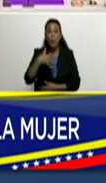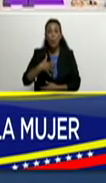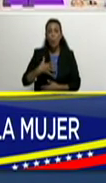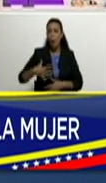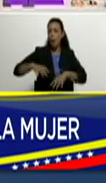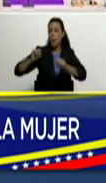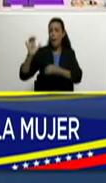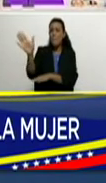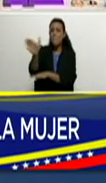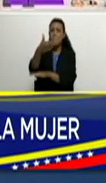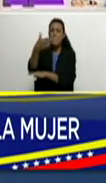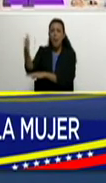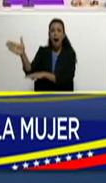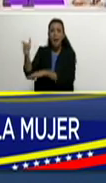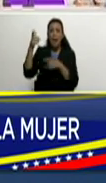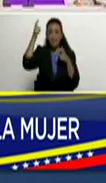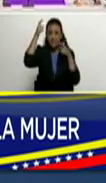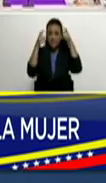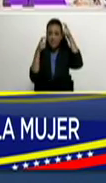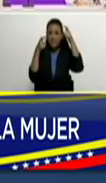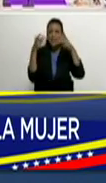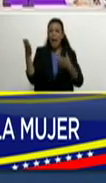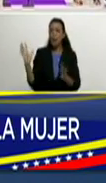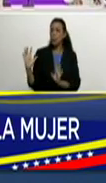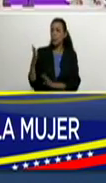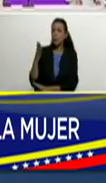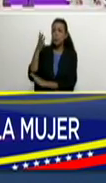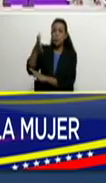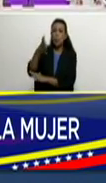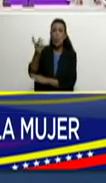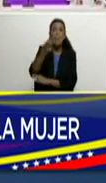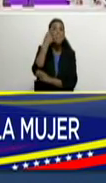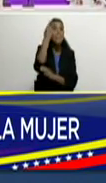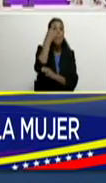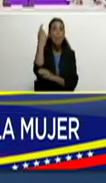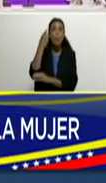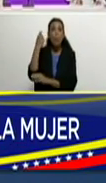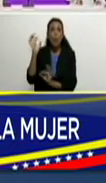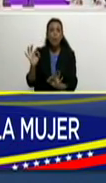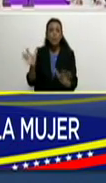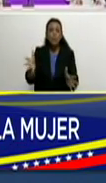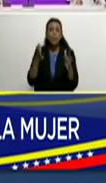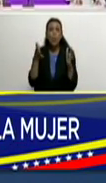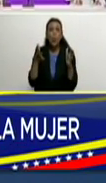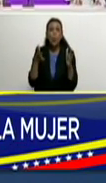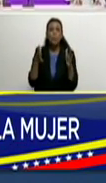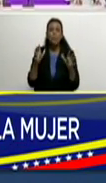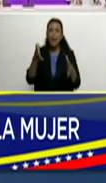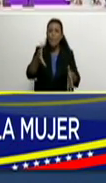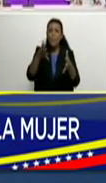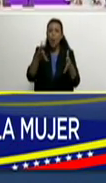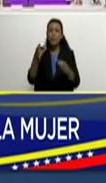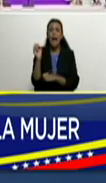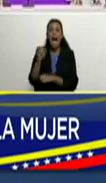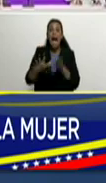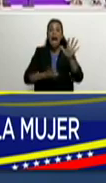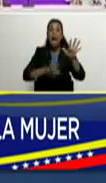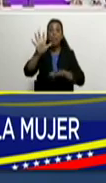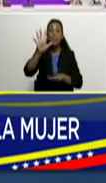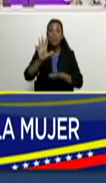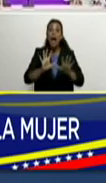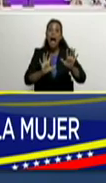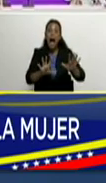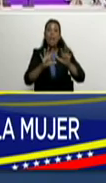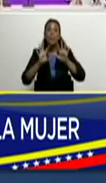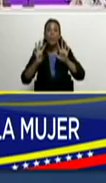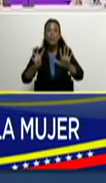tomamos la bandera del comandante Chávez y nos fuimos a recorrer al país y obtuvimos aquella gran victoria del 14 de abril del